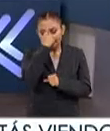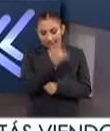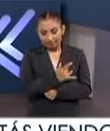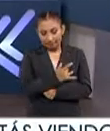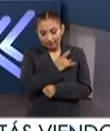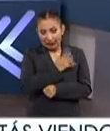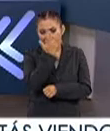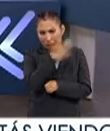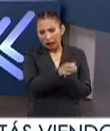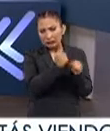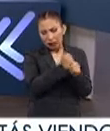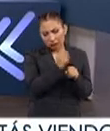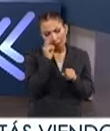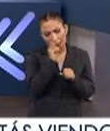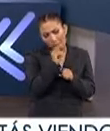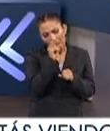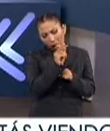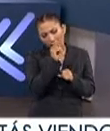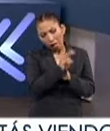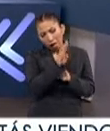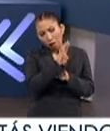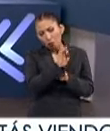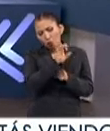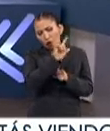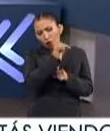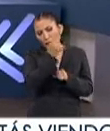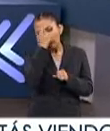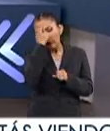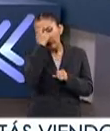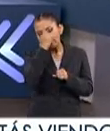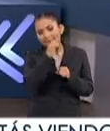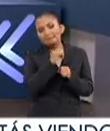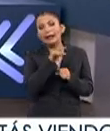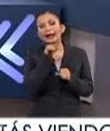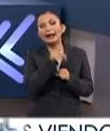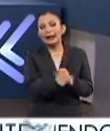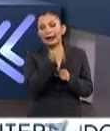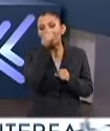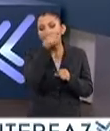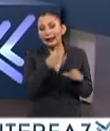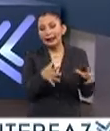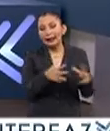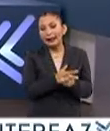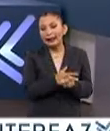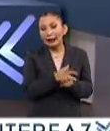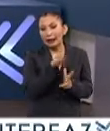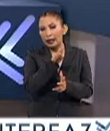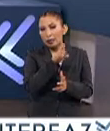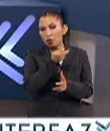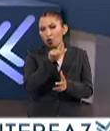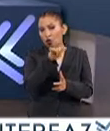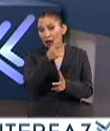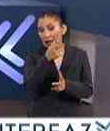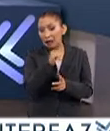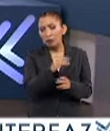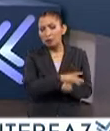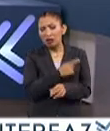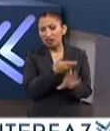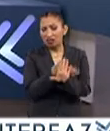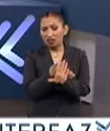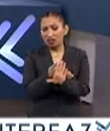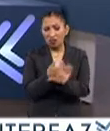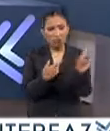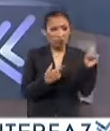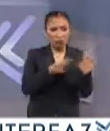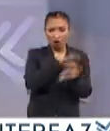yo después de 10 años de tratar el tema de bullying, hasta apenas ahorita se me prendió el chip que la violencia del bullying, o sea, por lo que se hace bullying de todos